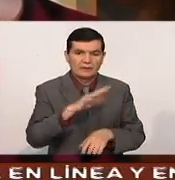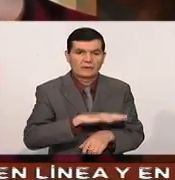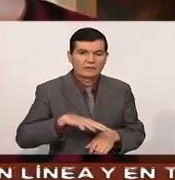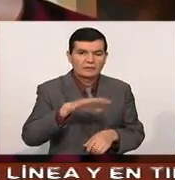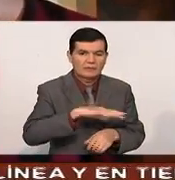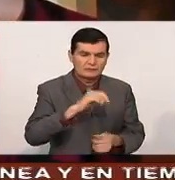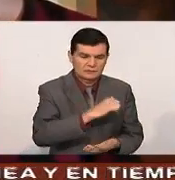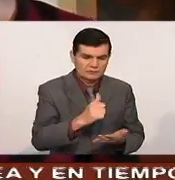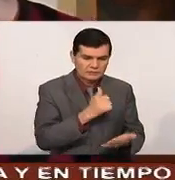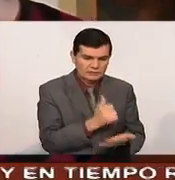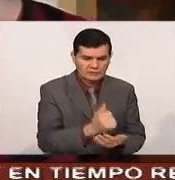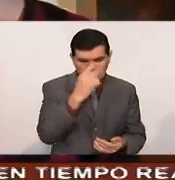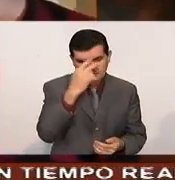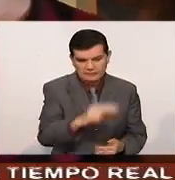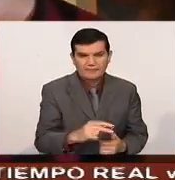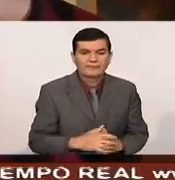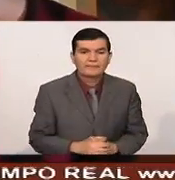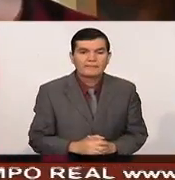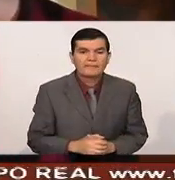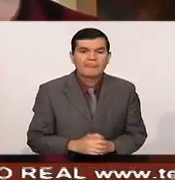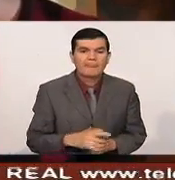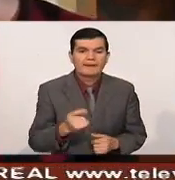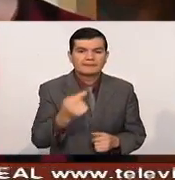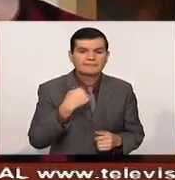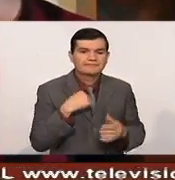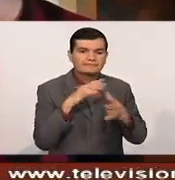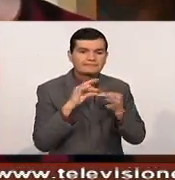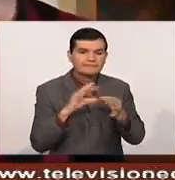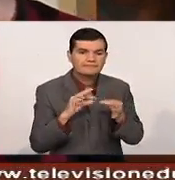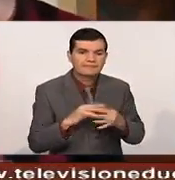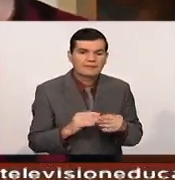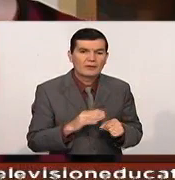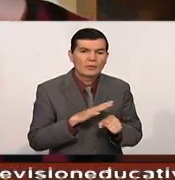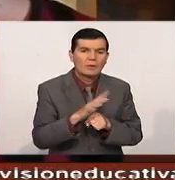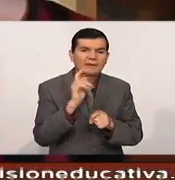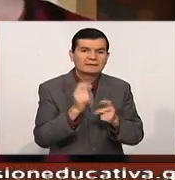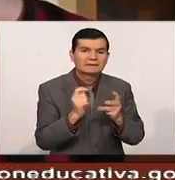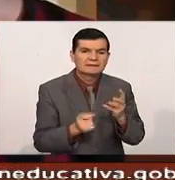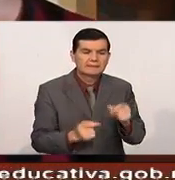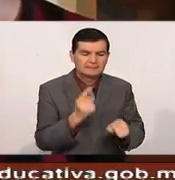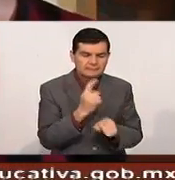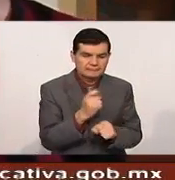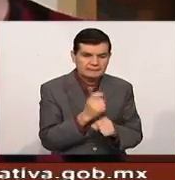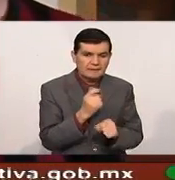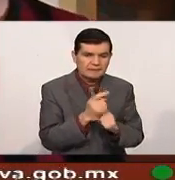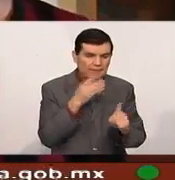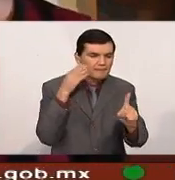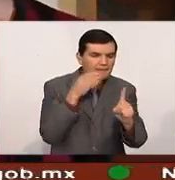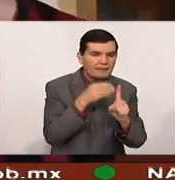en nuestra Ciudad de México. Cuéntenos un poco de cuáles fueron los principales